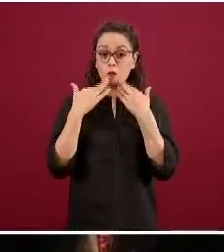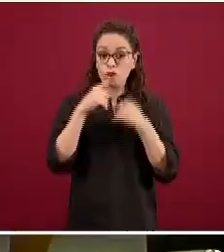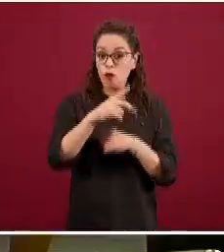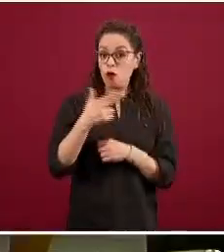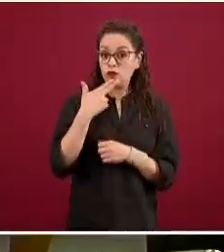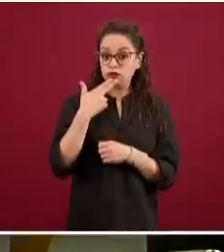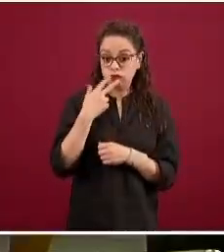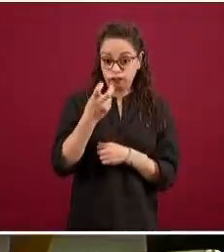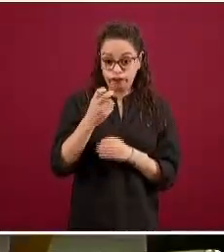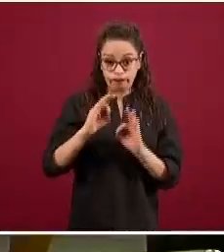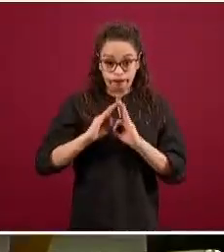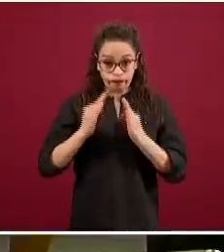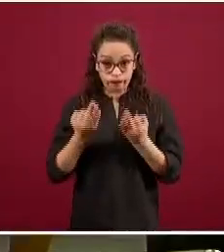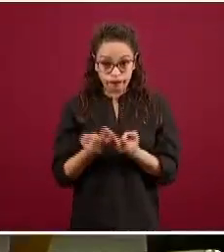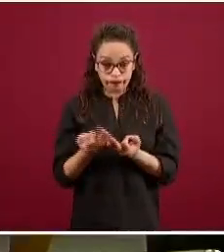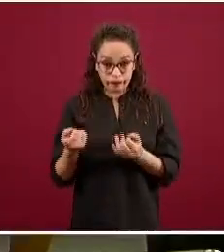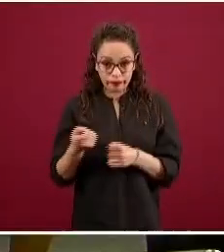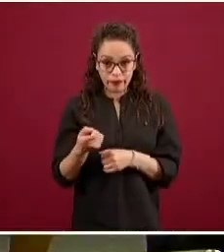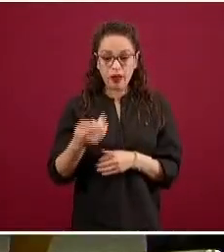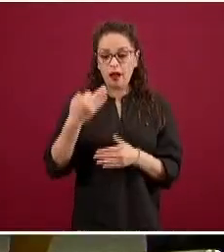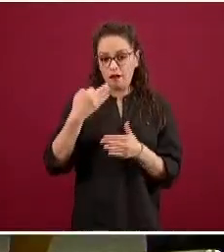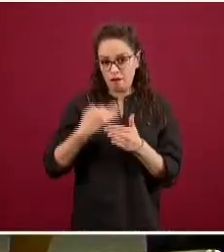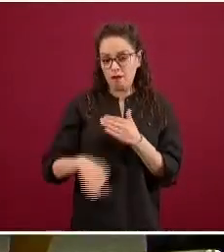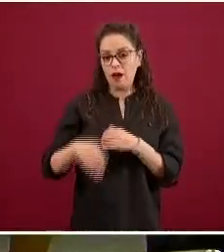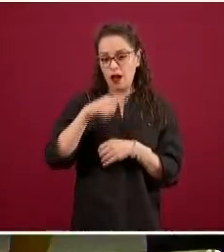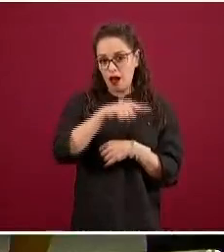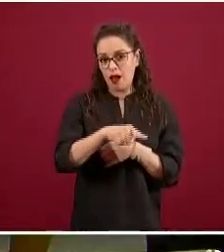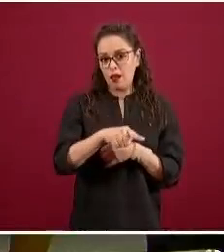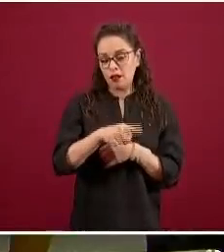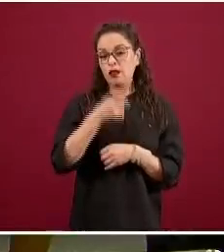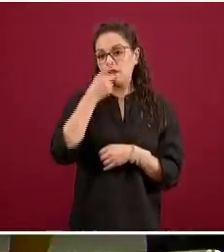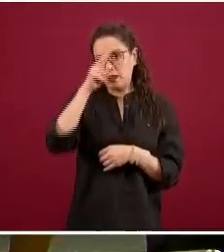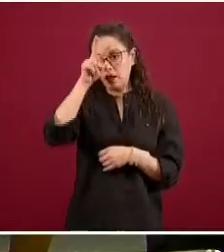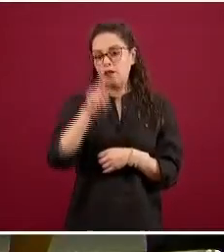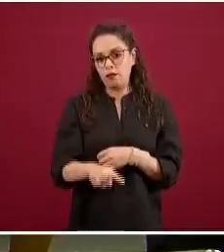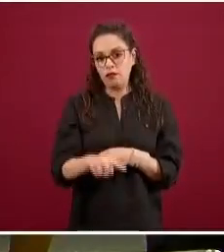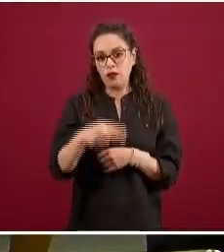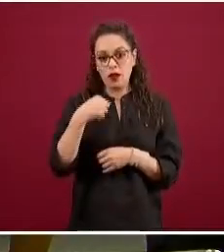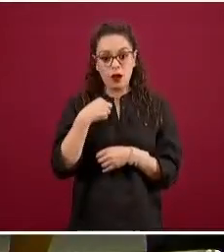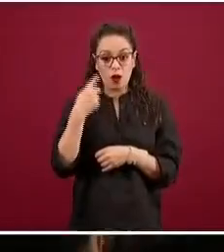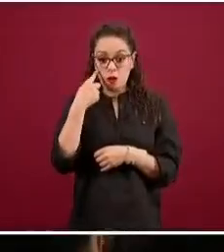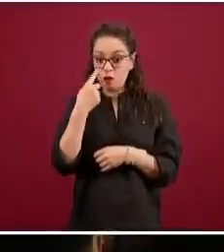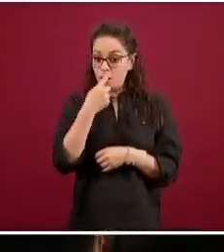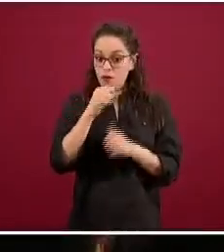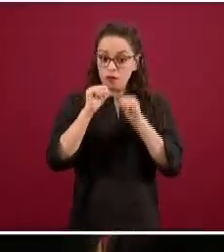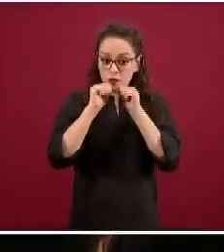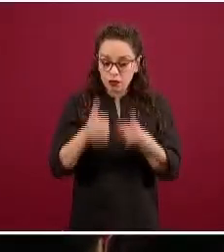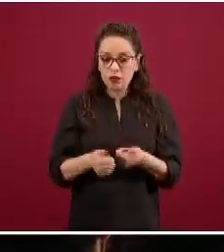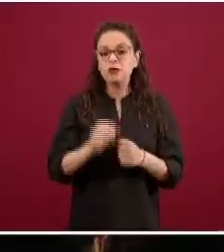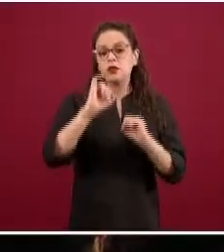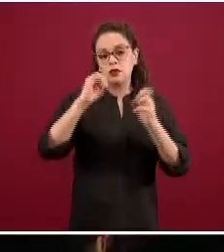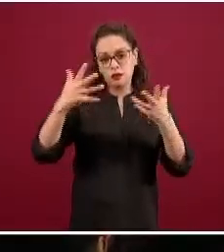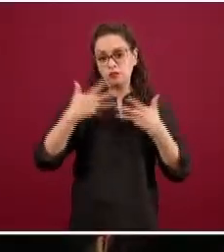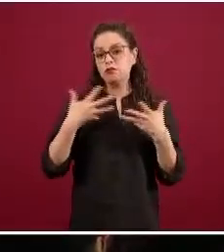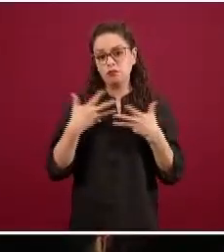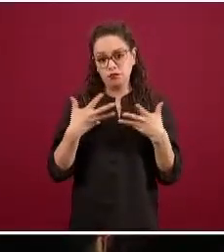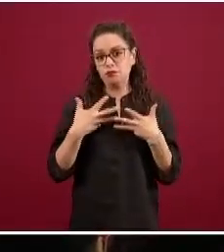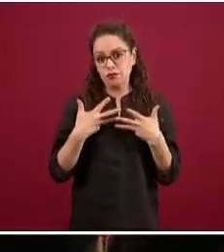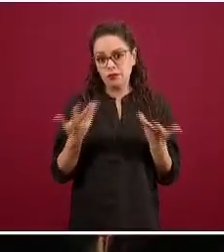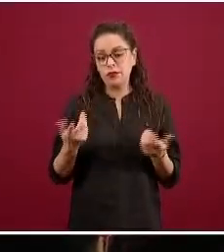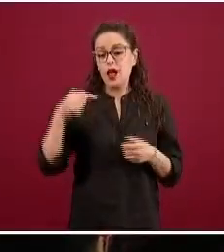están reconociendo que lo que no ven también existe. Pero en México sí reconocemos que lo que no se